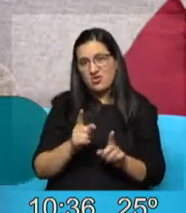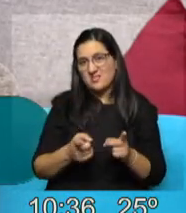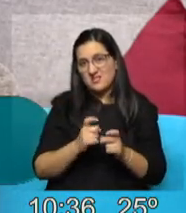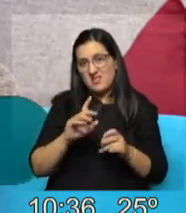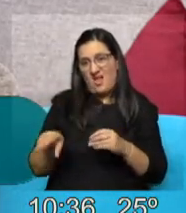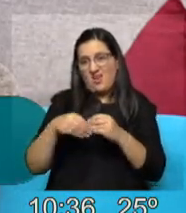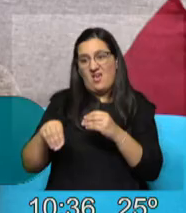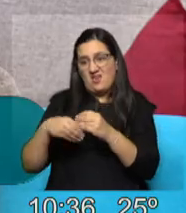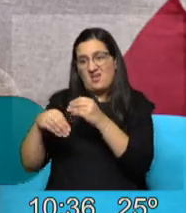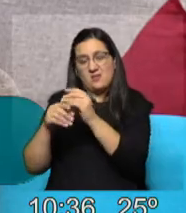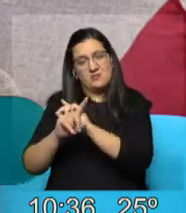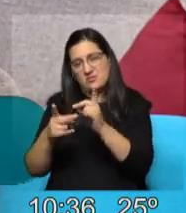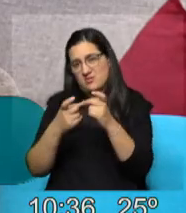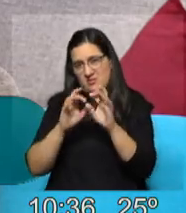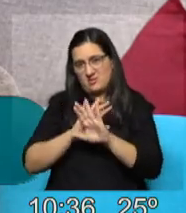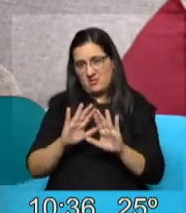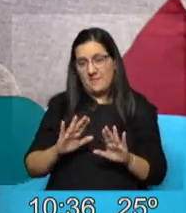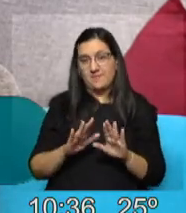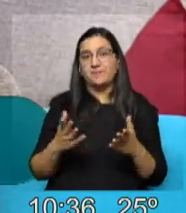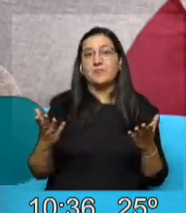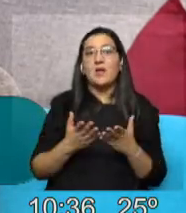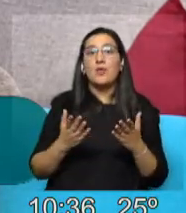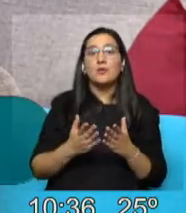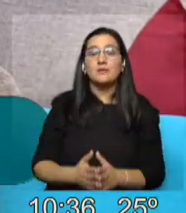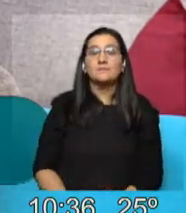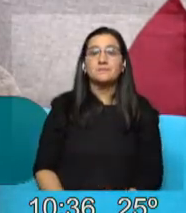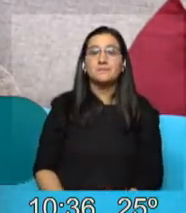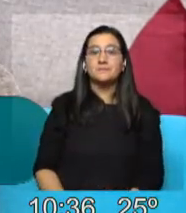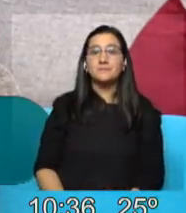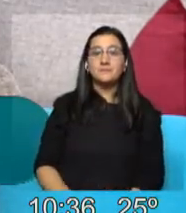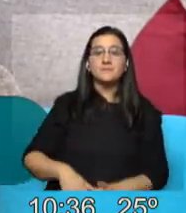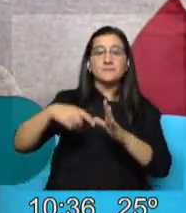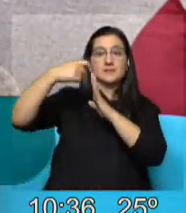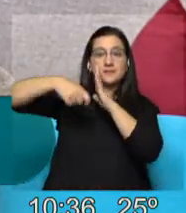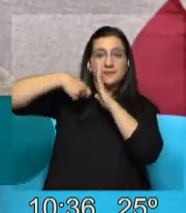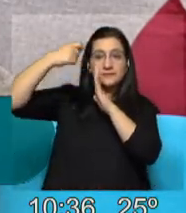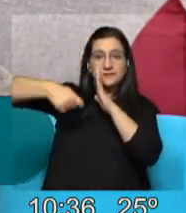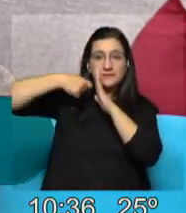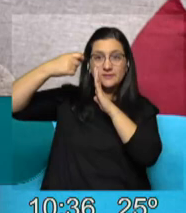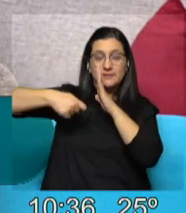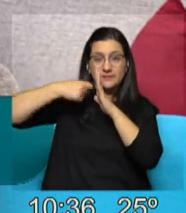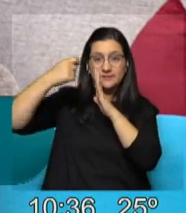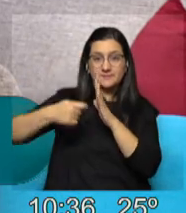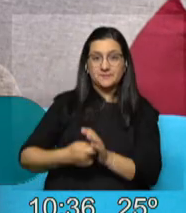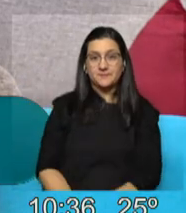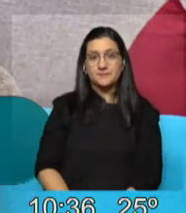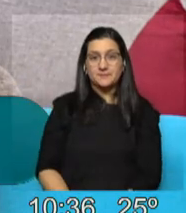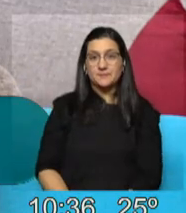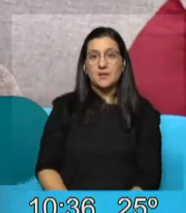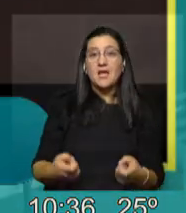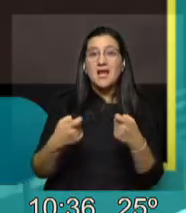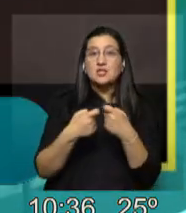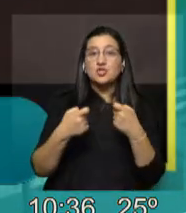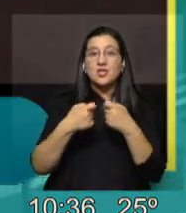ideas, digo. Bueno, nos vamos al cine ahora. Sí. La Sociedad de la